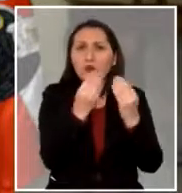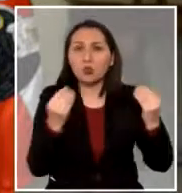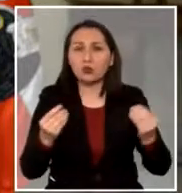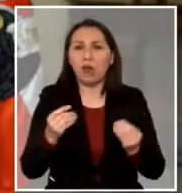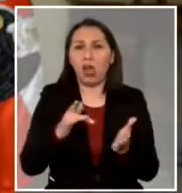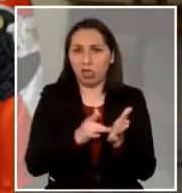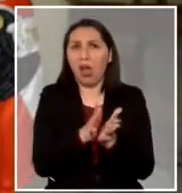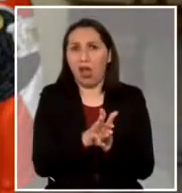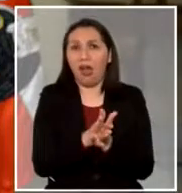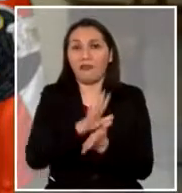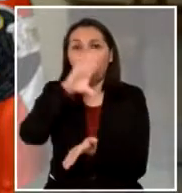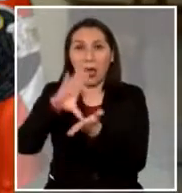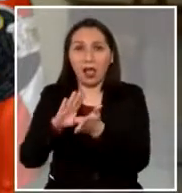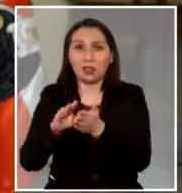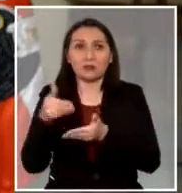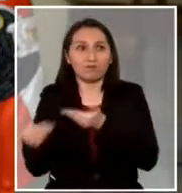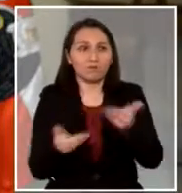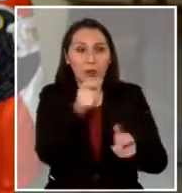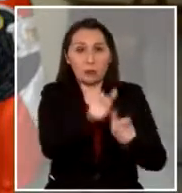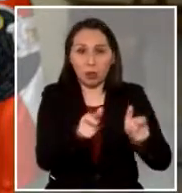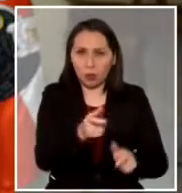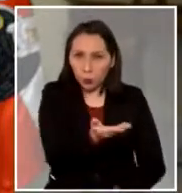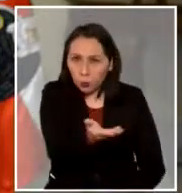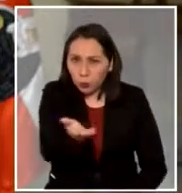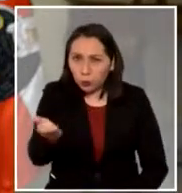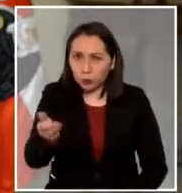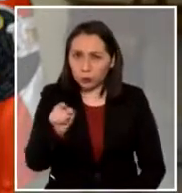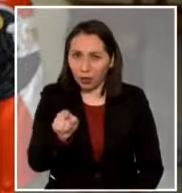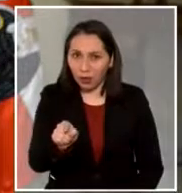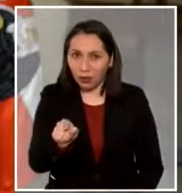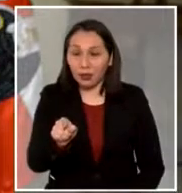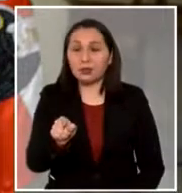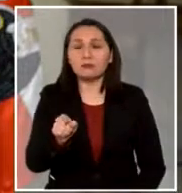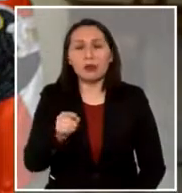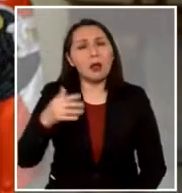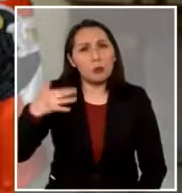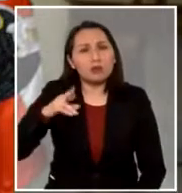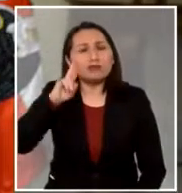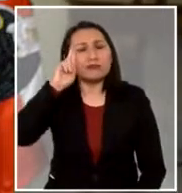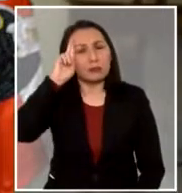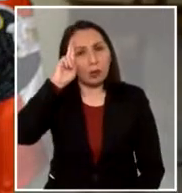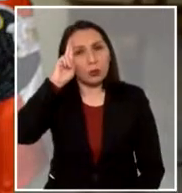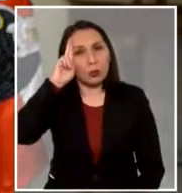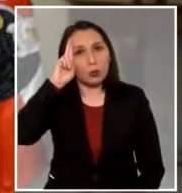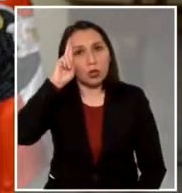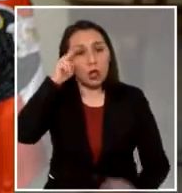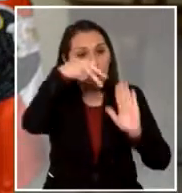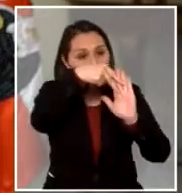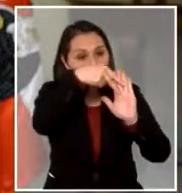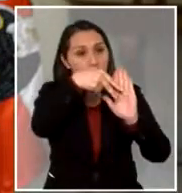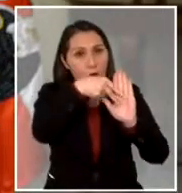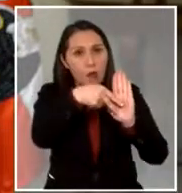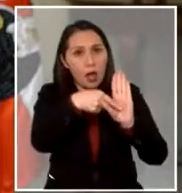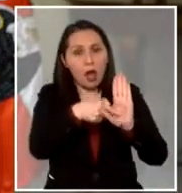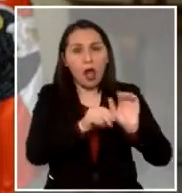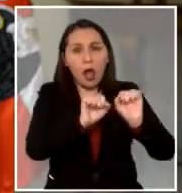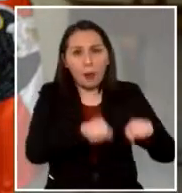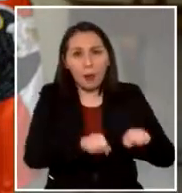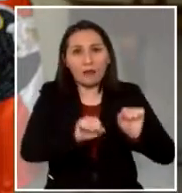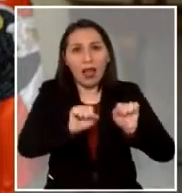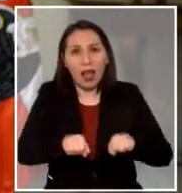las deudas que tiene nuestro país con su gente con ustedes y dónde vale la pena recordar que cada norma fue aprobada